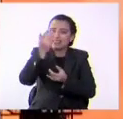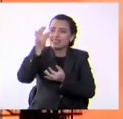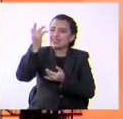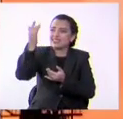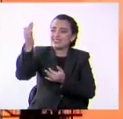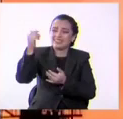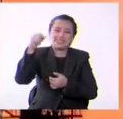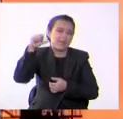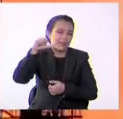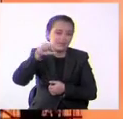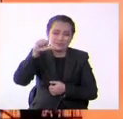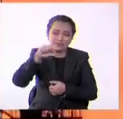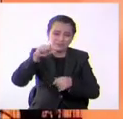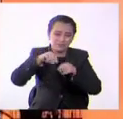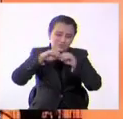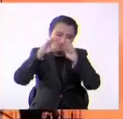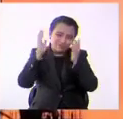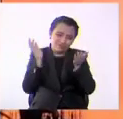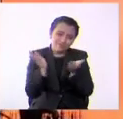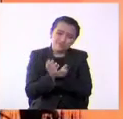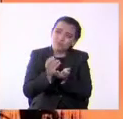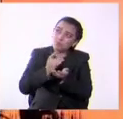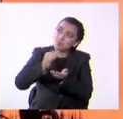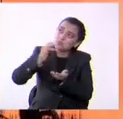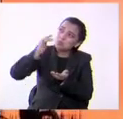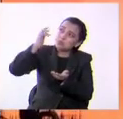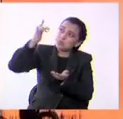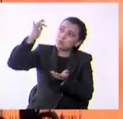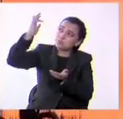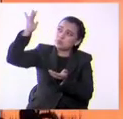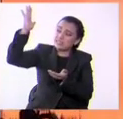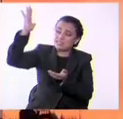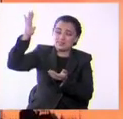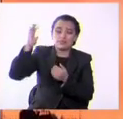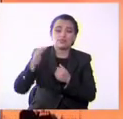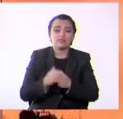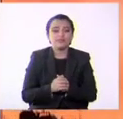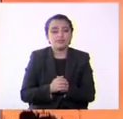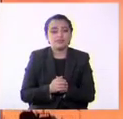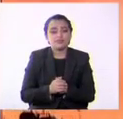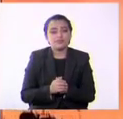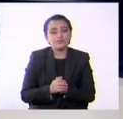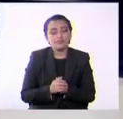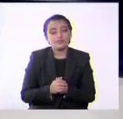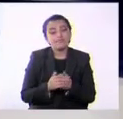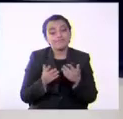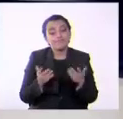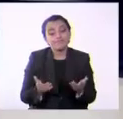términos de emisiones de gases de efecto invernadero, particularmente el dióxido de carbono.